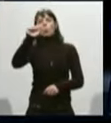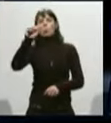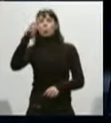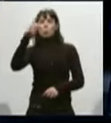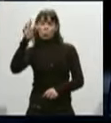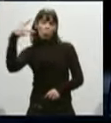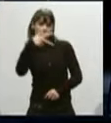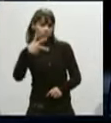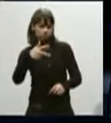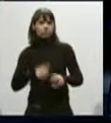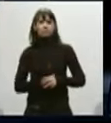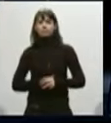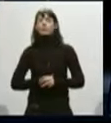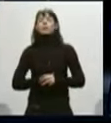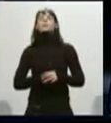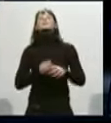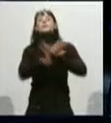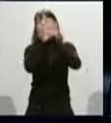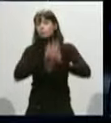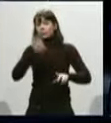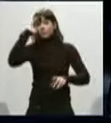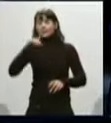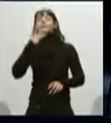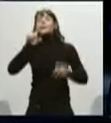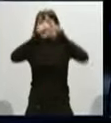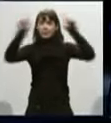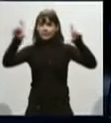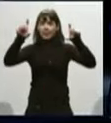Y por último, ya saben también, Naviera